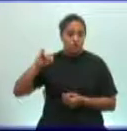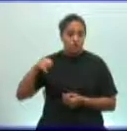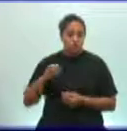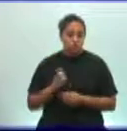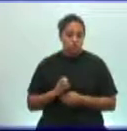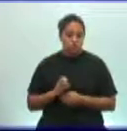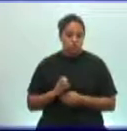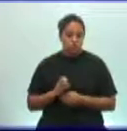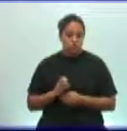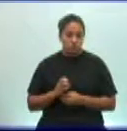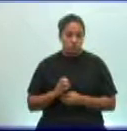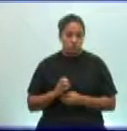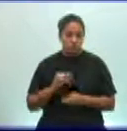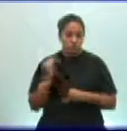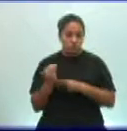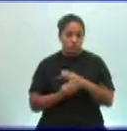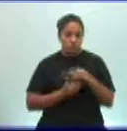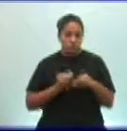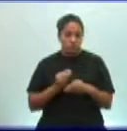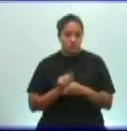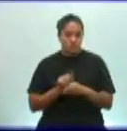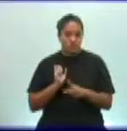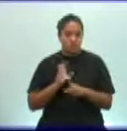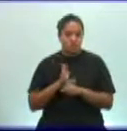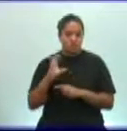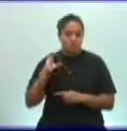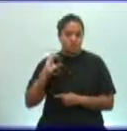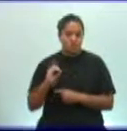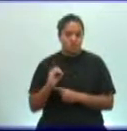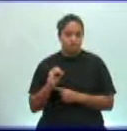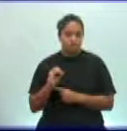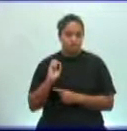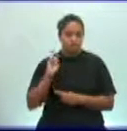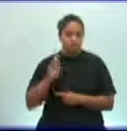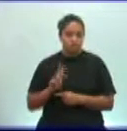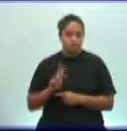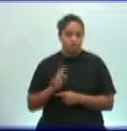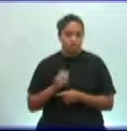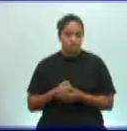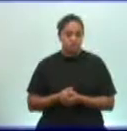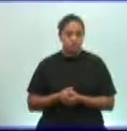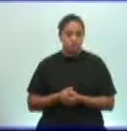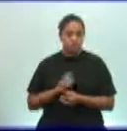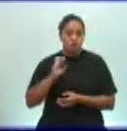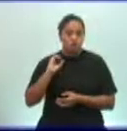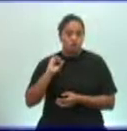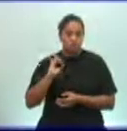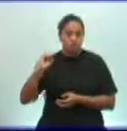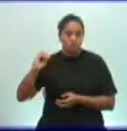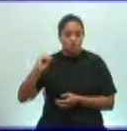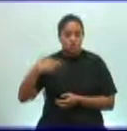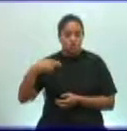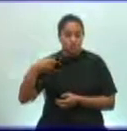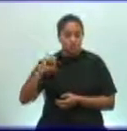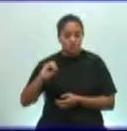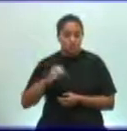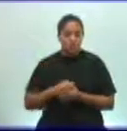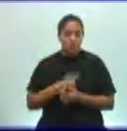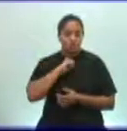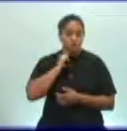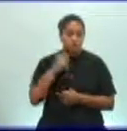O o con O precedidas de la H. Acá les presentamos algunos ejemplos que les sugerimos que los escriban en sus